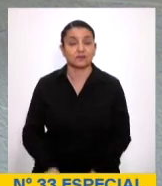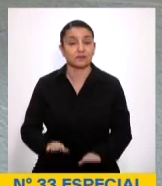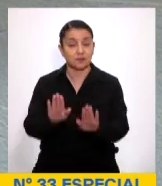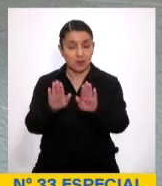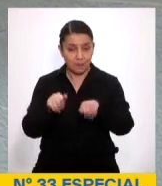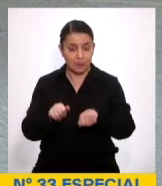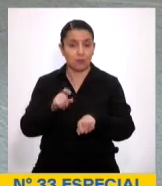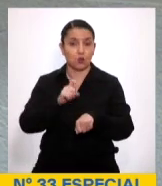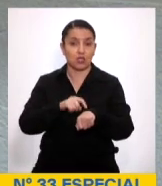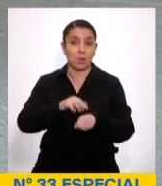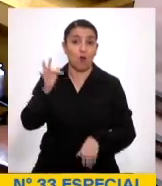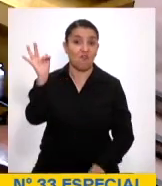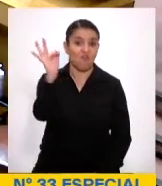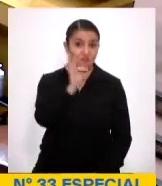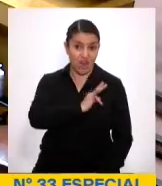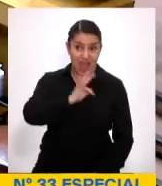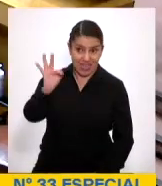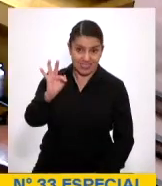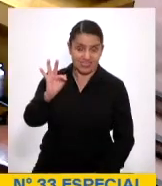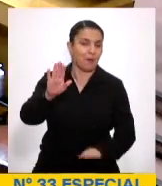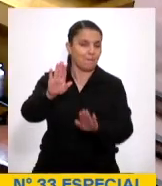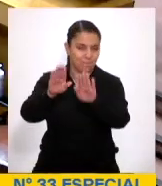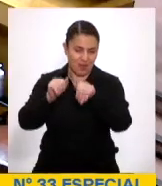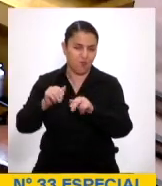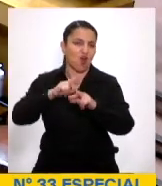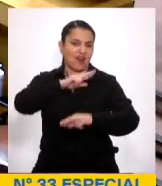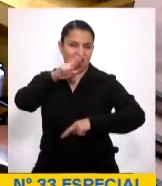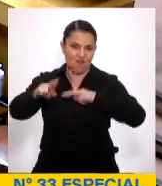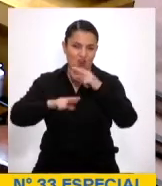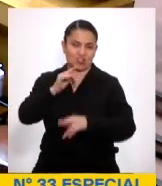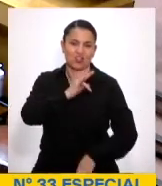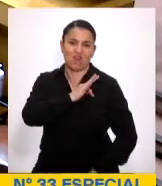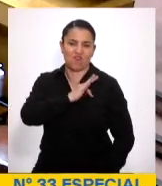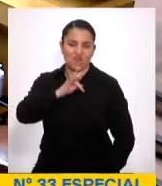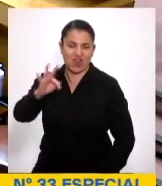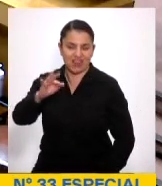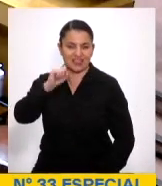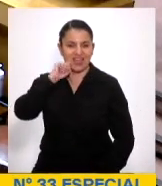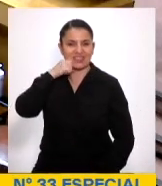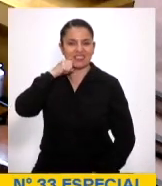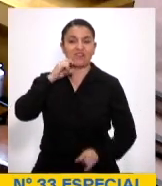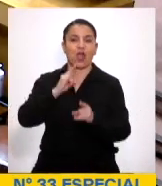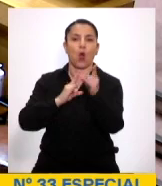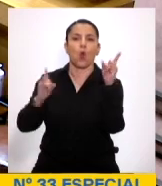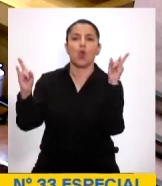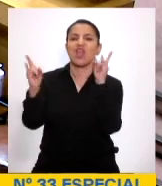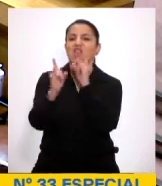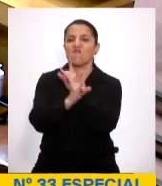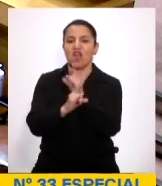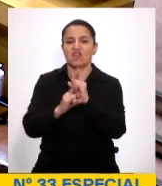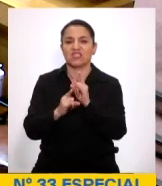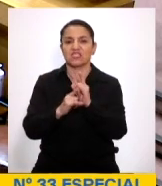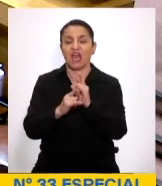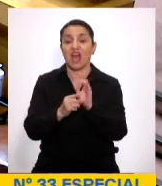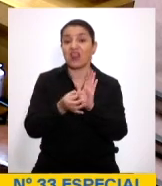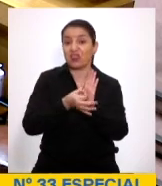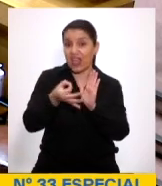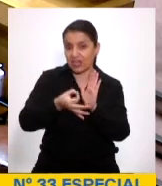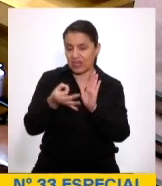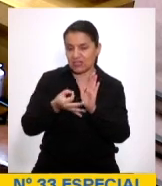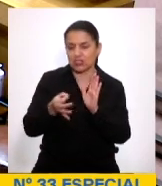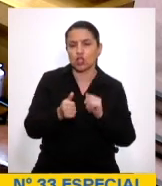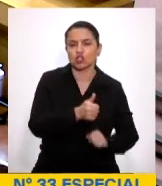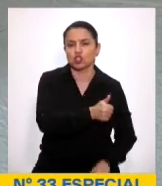tiempo Francia haría lo suyo con su heroica Revolución Francesa que daría el carácter de Universal a la declaración de que todos los hombres